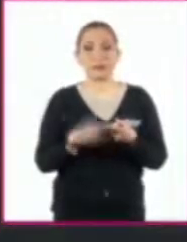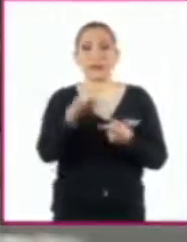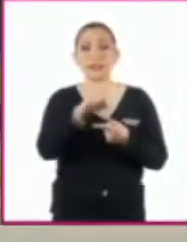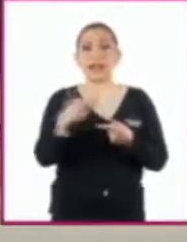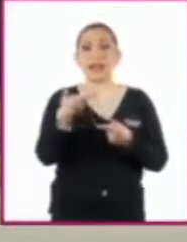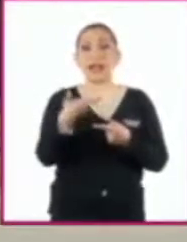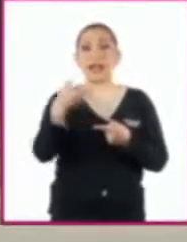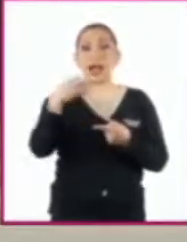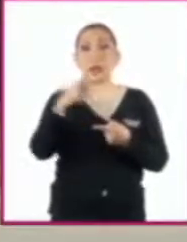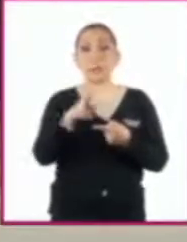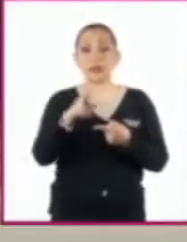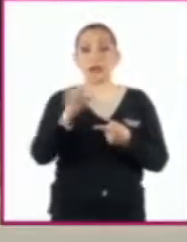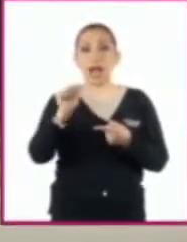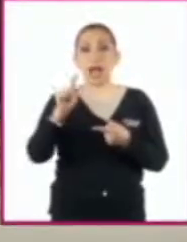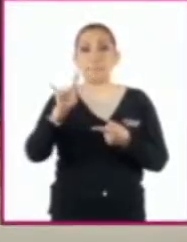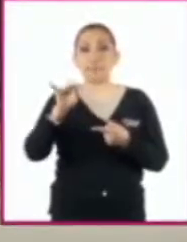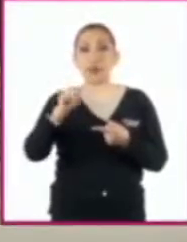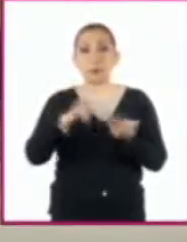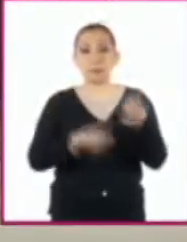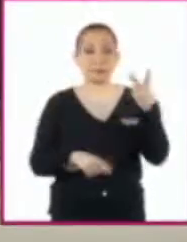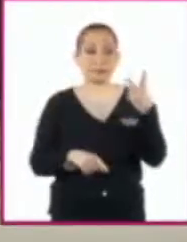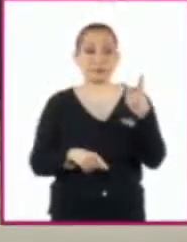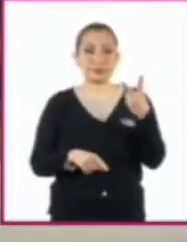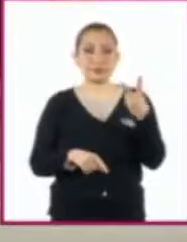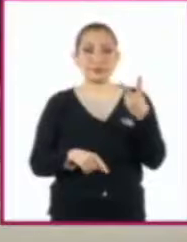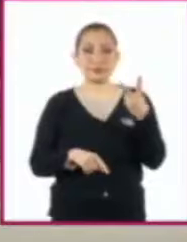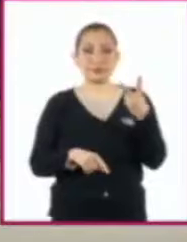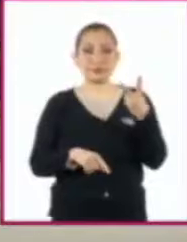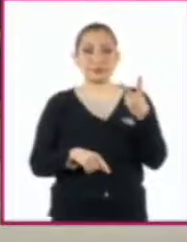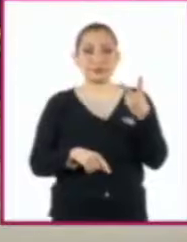100 gramos de apio,